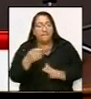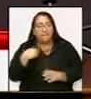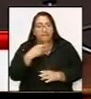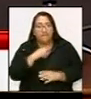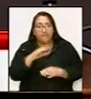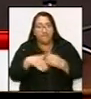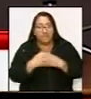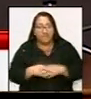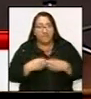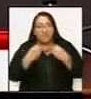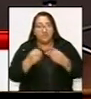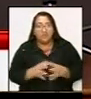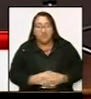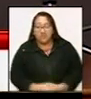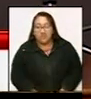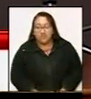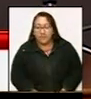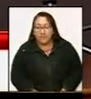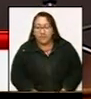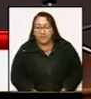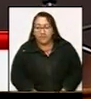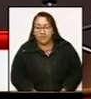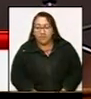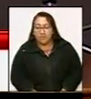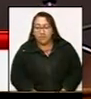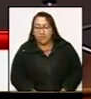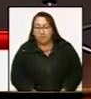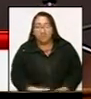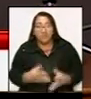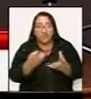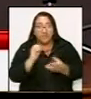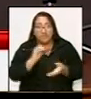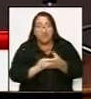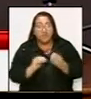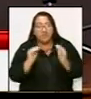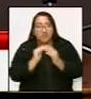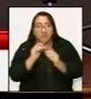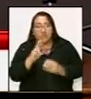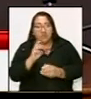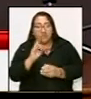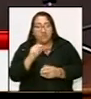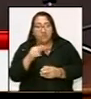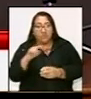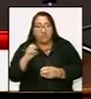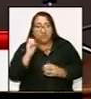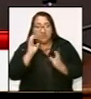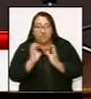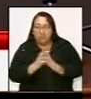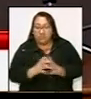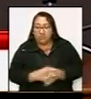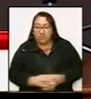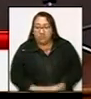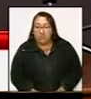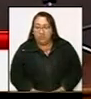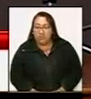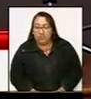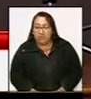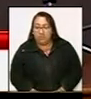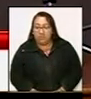son oportunidades. ¿Y qué es lo que se quiere y debería implementarse en las casas de refugio? Por ejemplo, que tengan